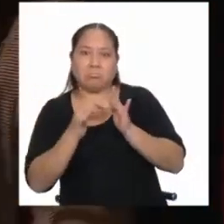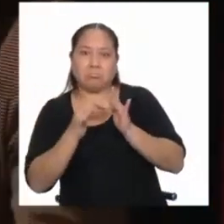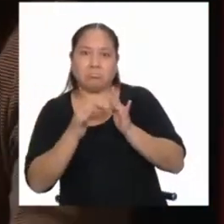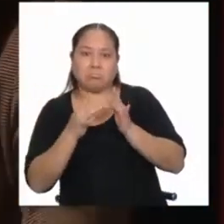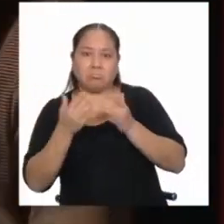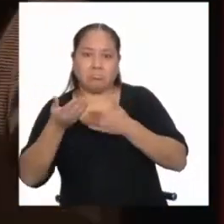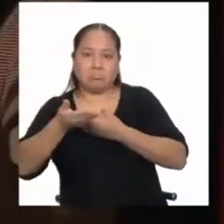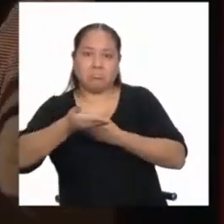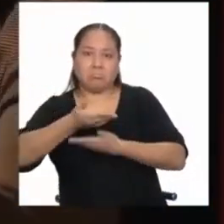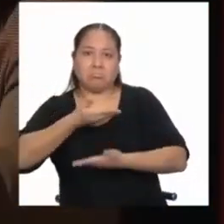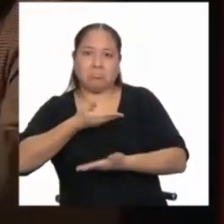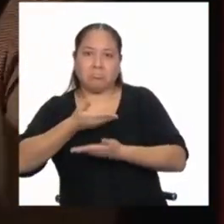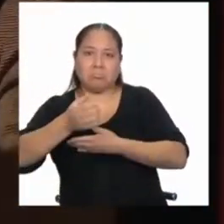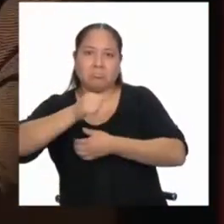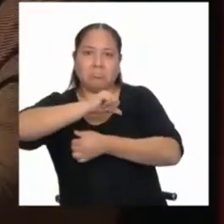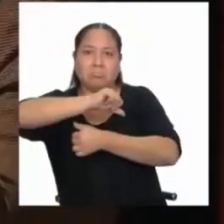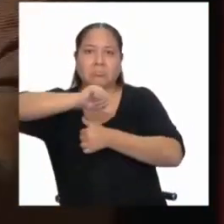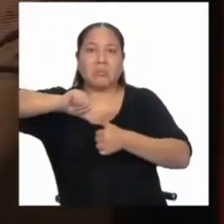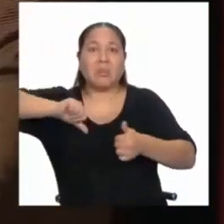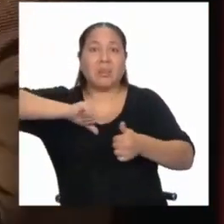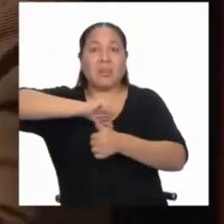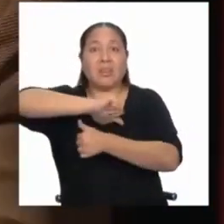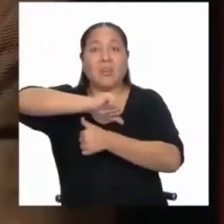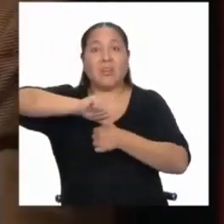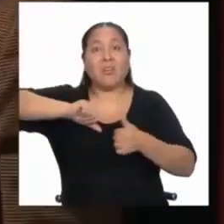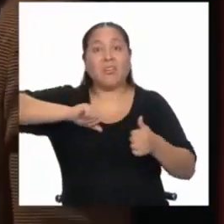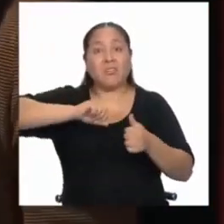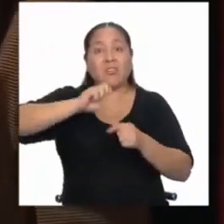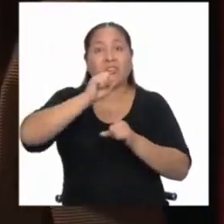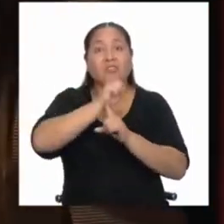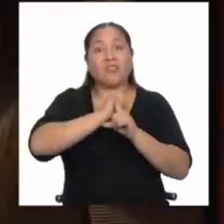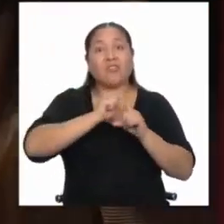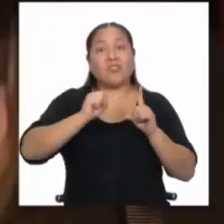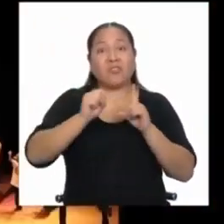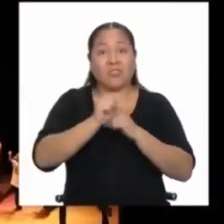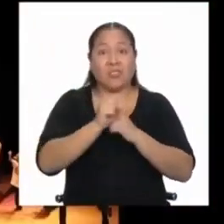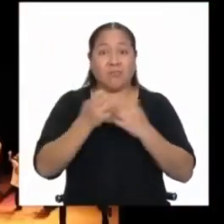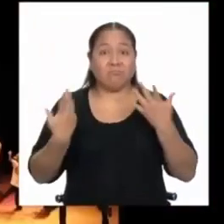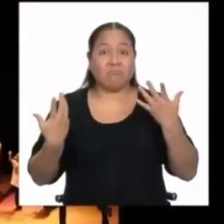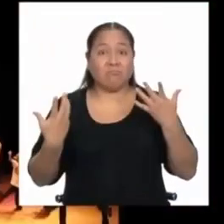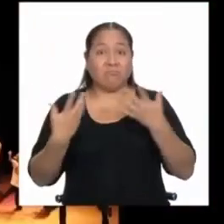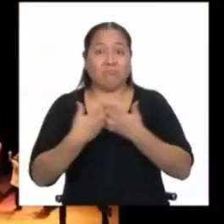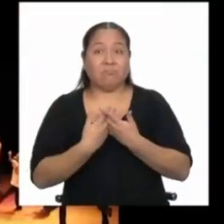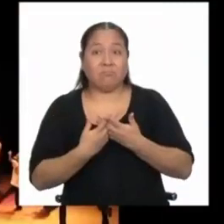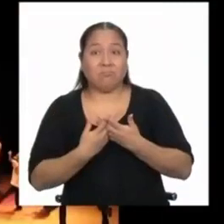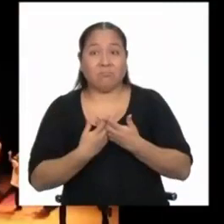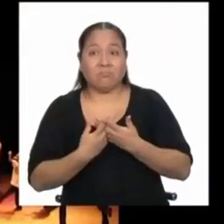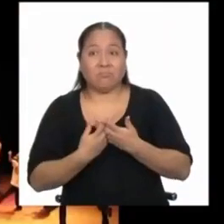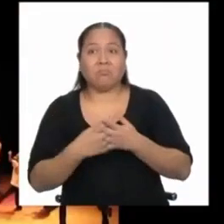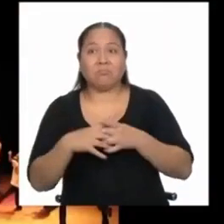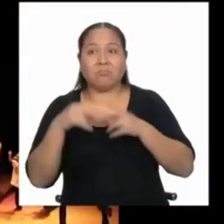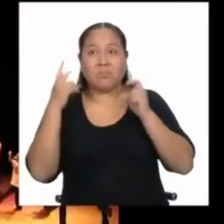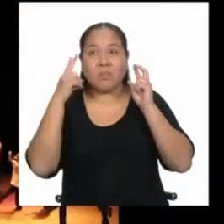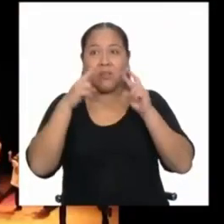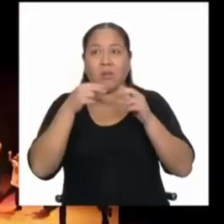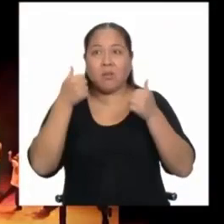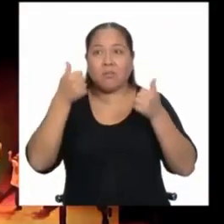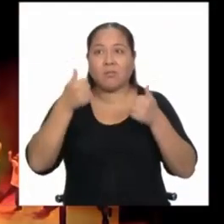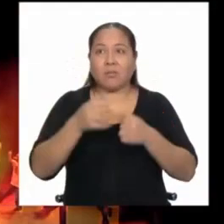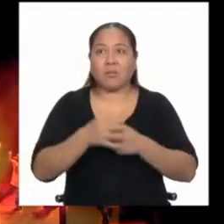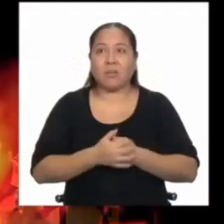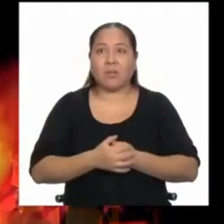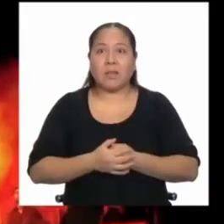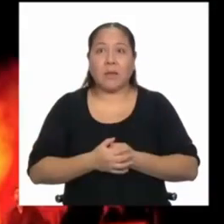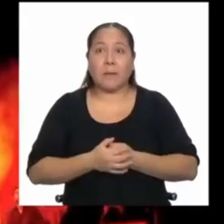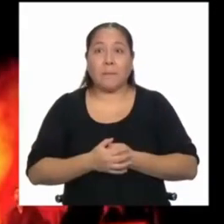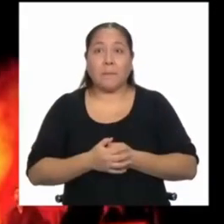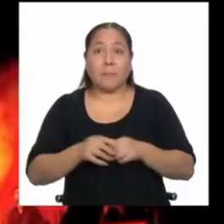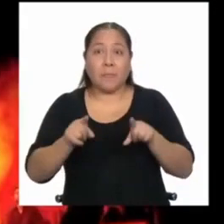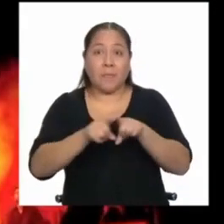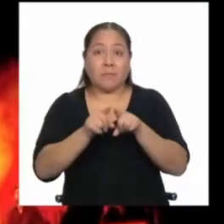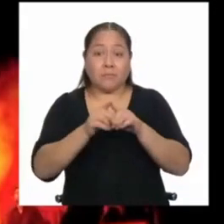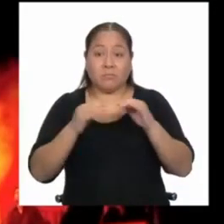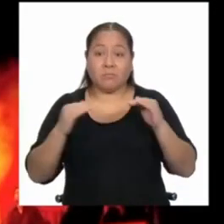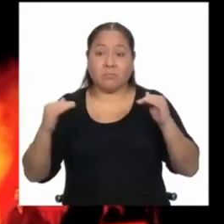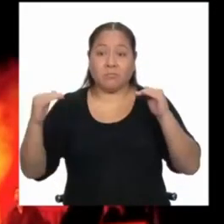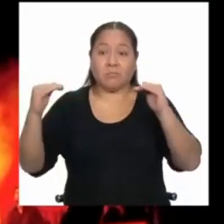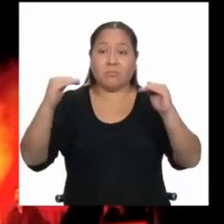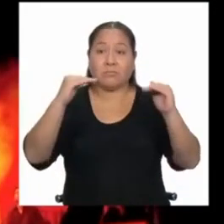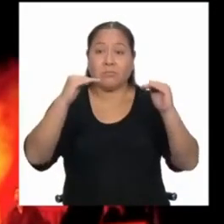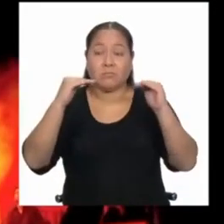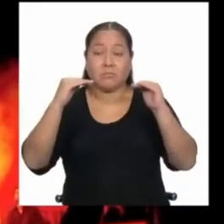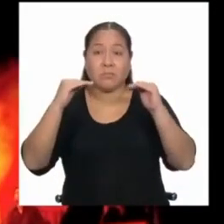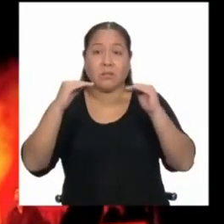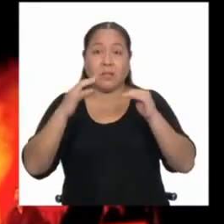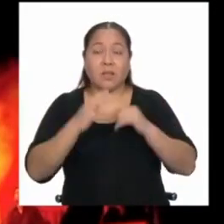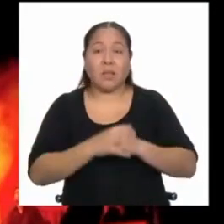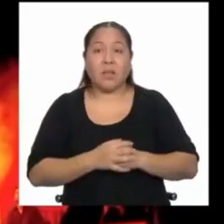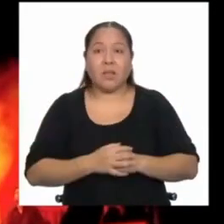social en el mismo espacio, que era increíble ver cómo sucedía. Y paralelamente, no era la